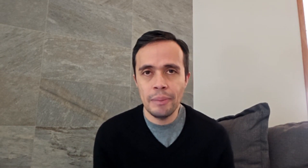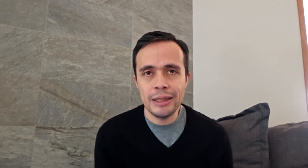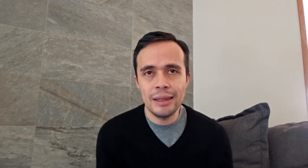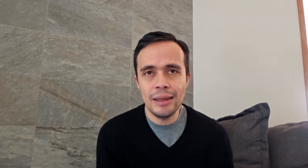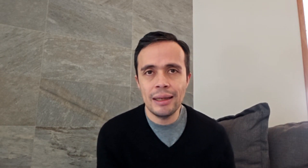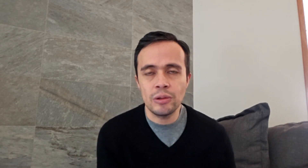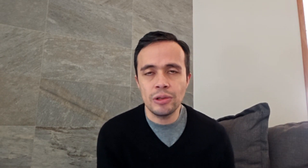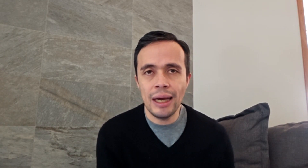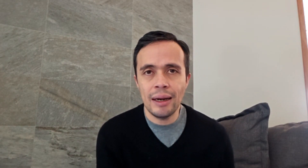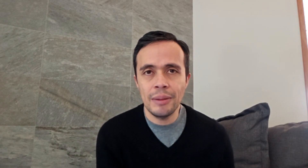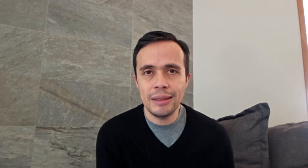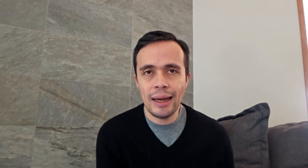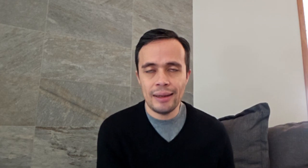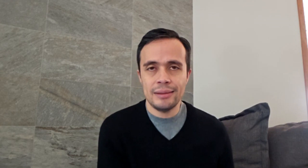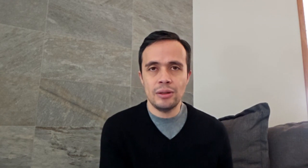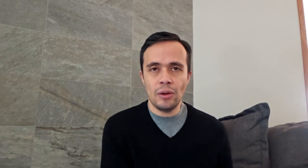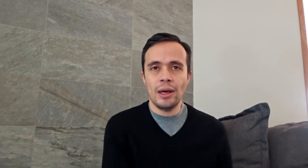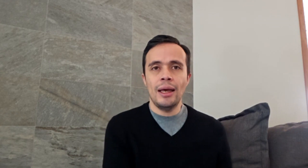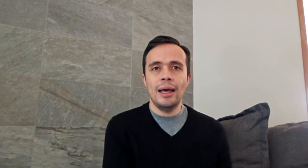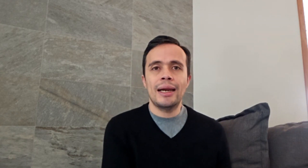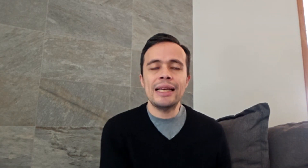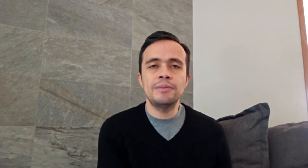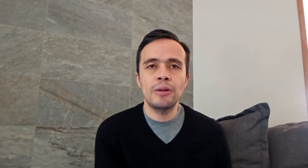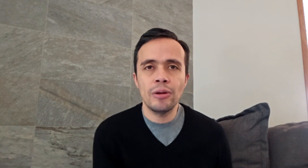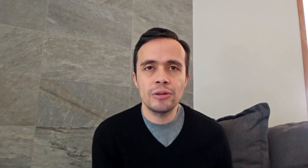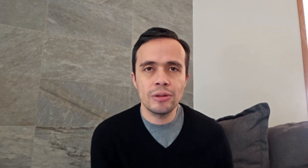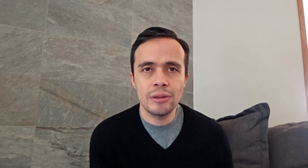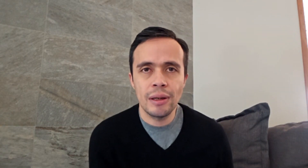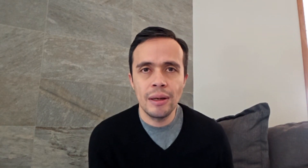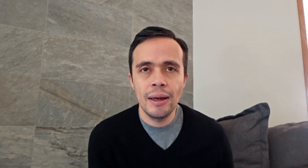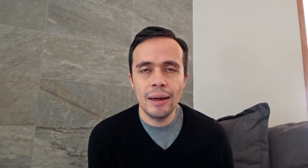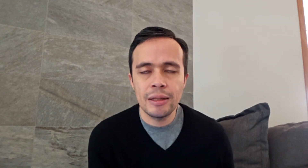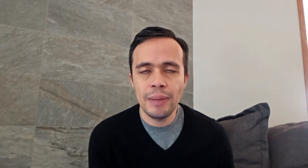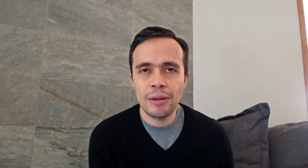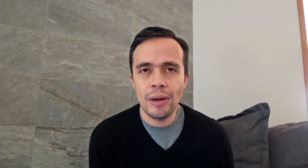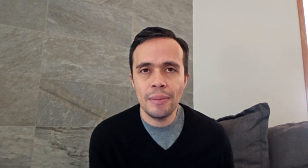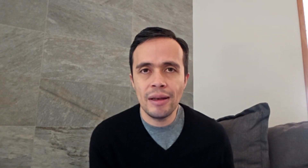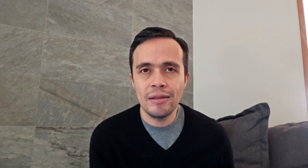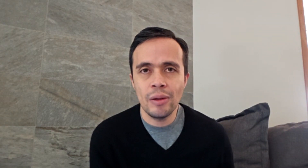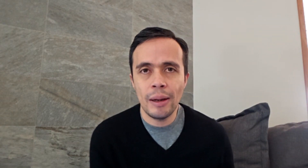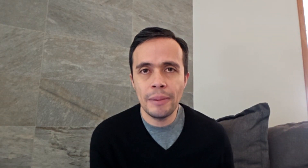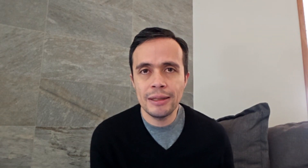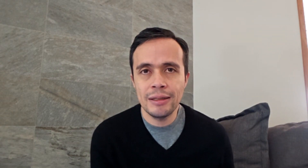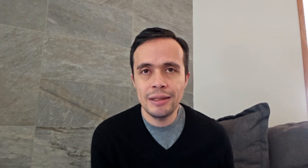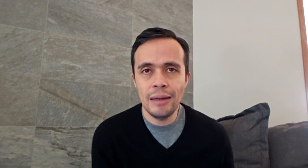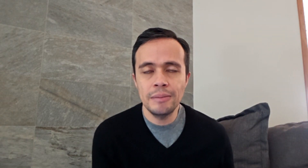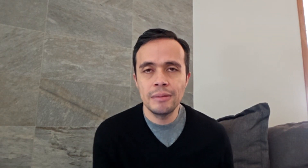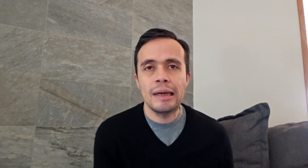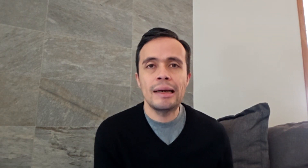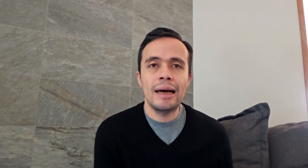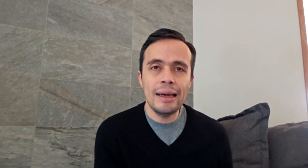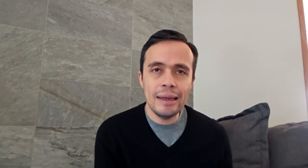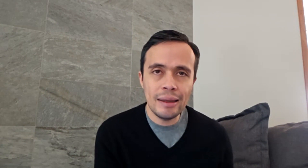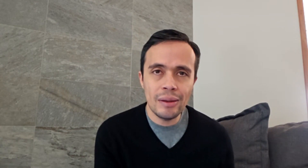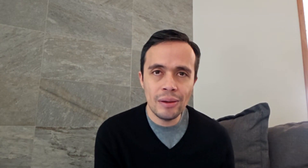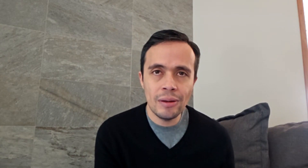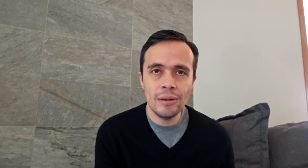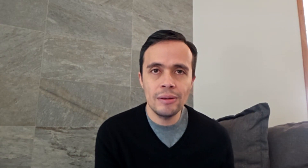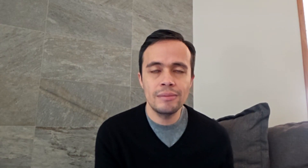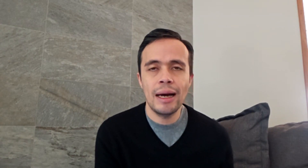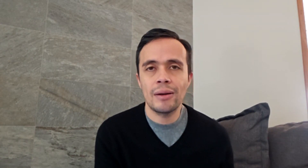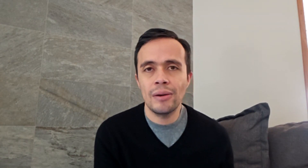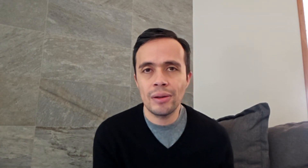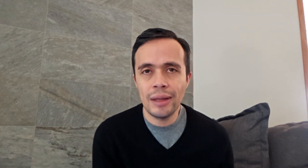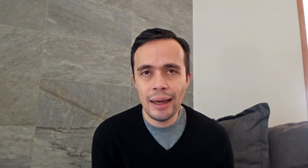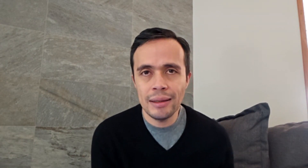con la presidenta a escuchar el mensaje, sí son respetuosos respecto a la investidura presidencial,